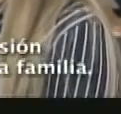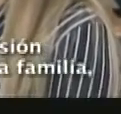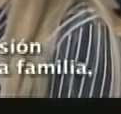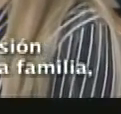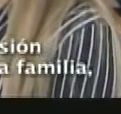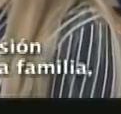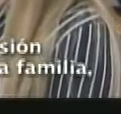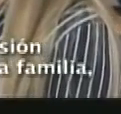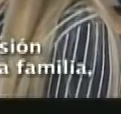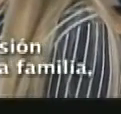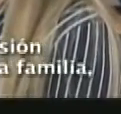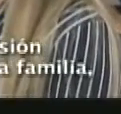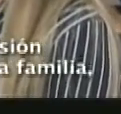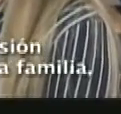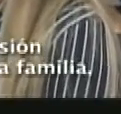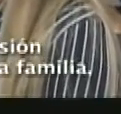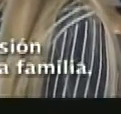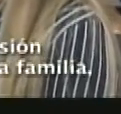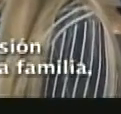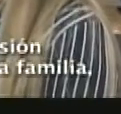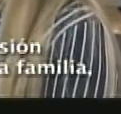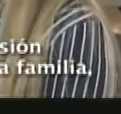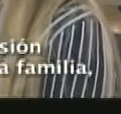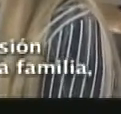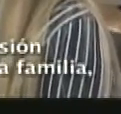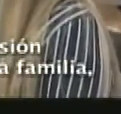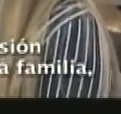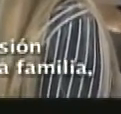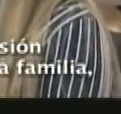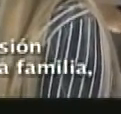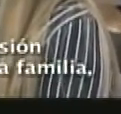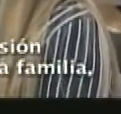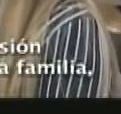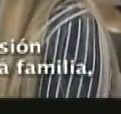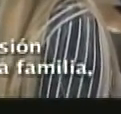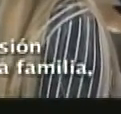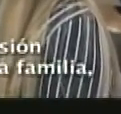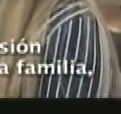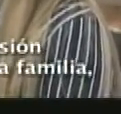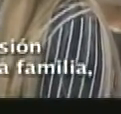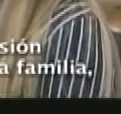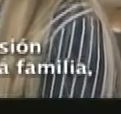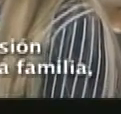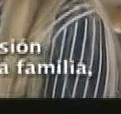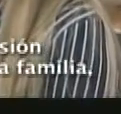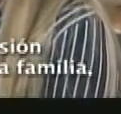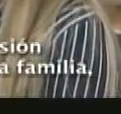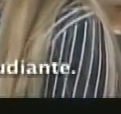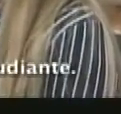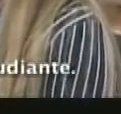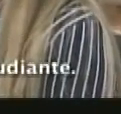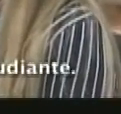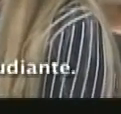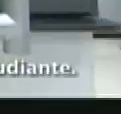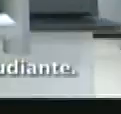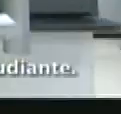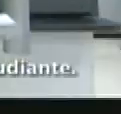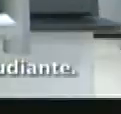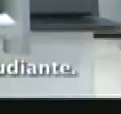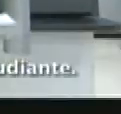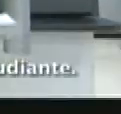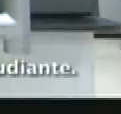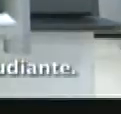proceso de difusión y ampliación de la accesibilidad del Petro en la familia, en